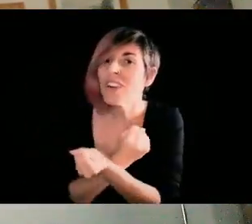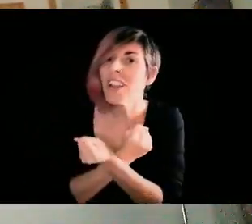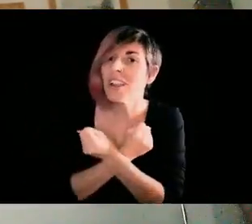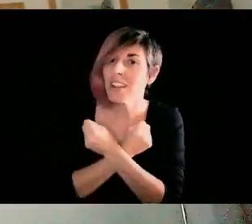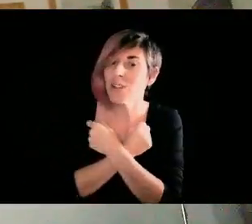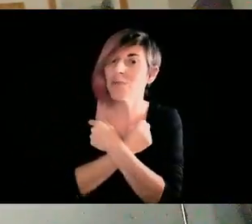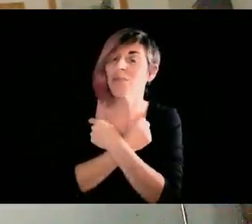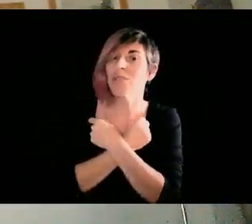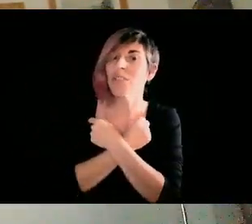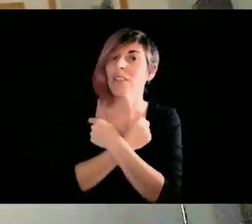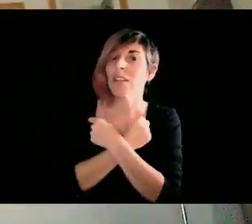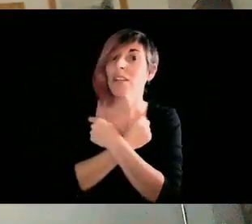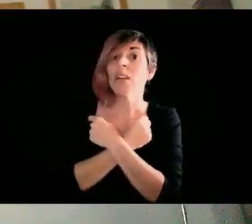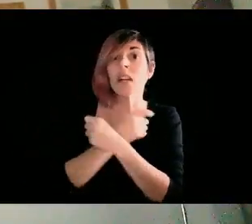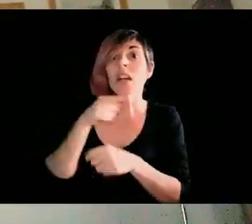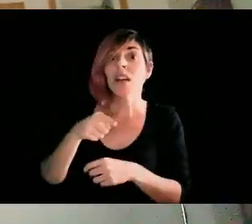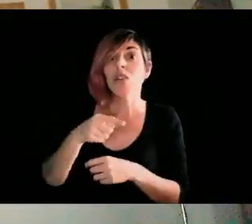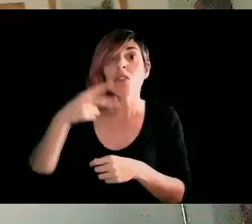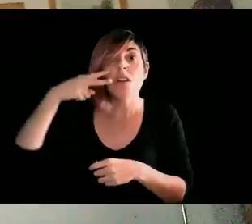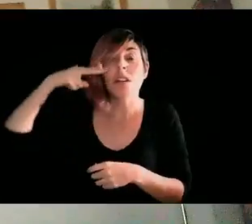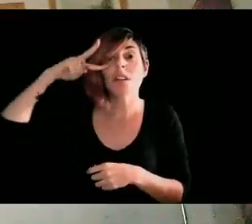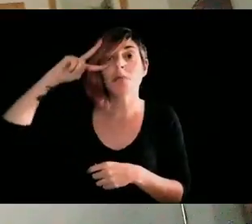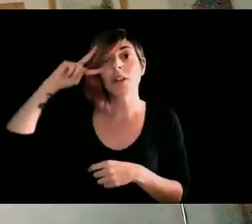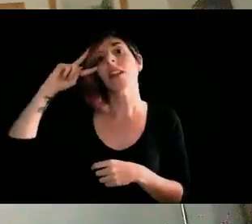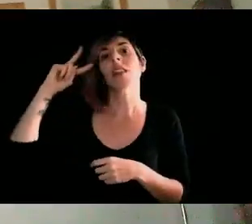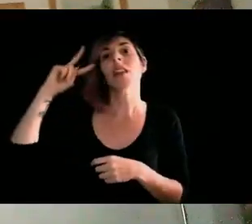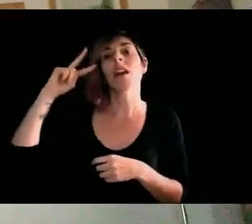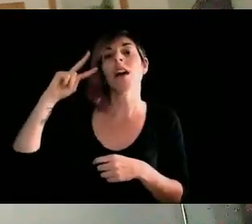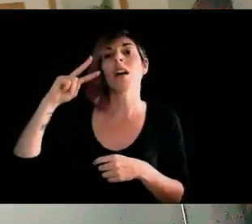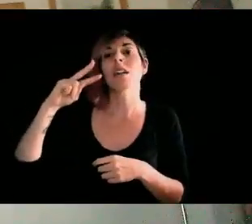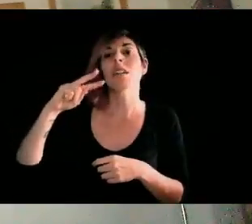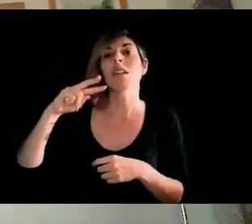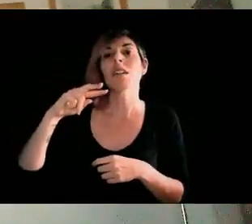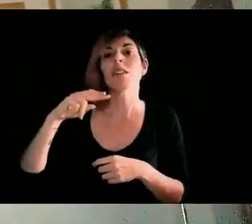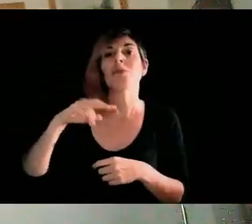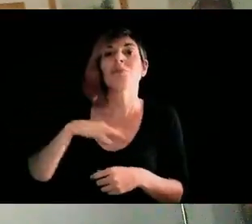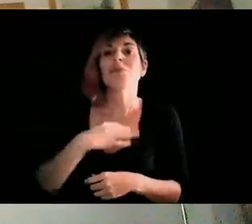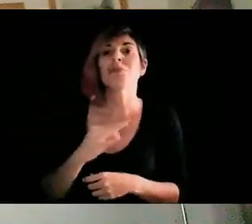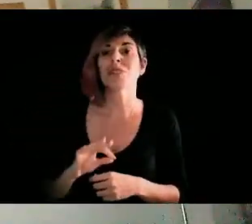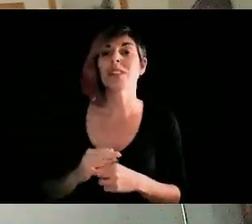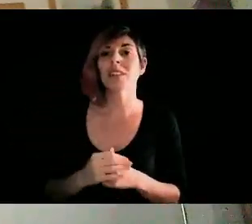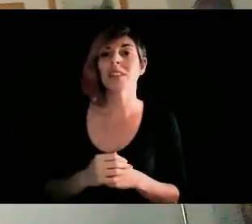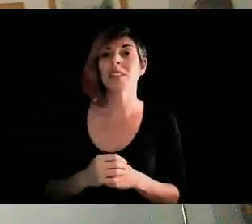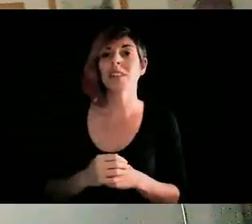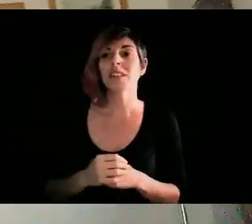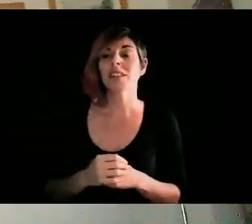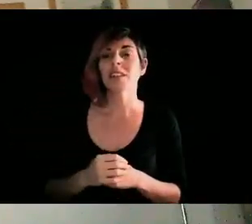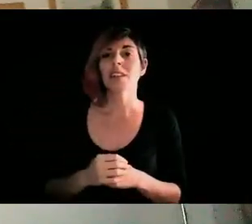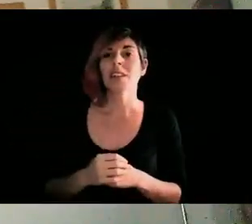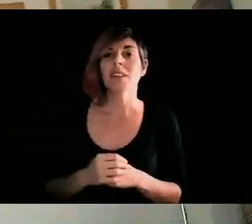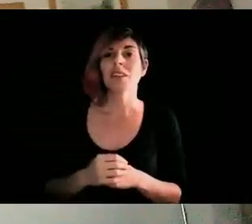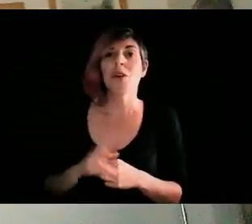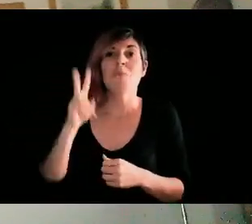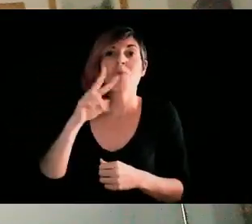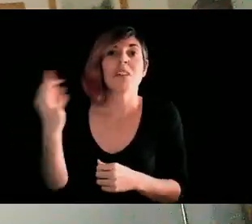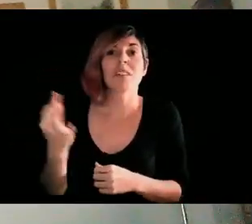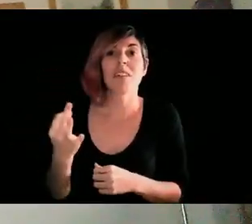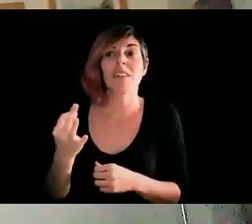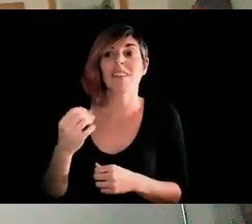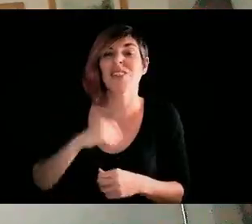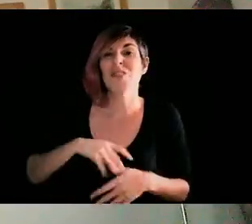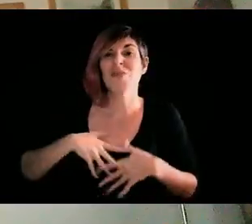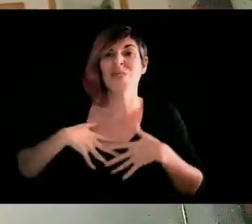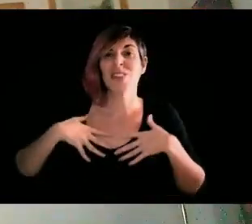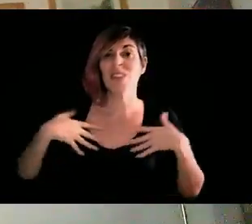acogemos, cuando las abrazamos. Es una experiencia que podéis probar por vosotros mismos. Veréis que esas emociones